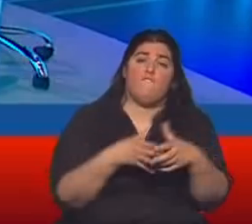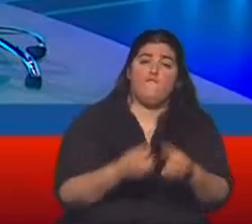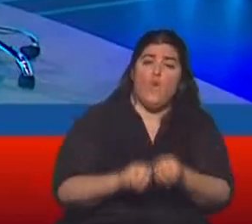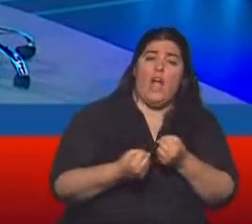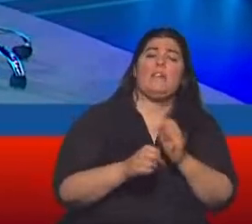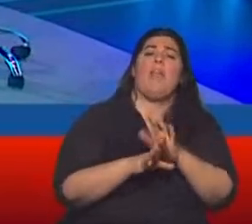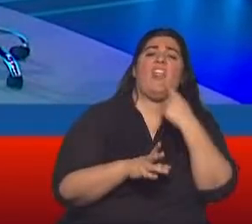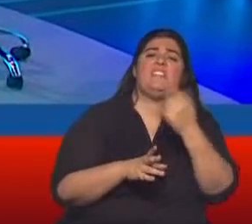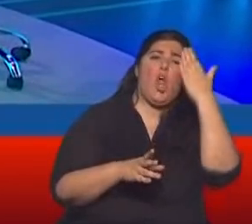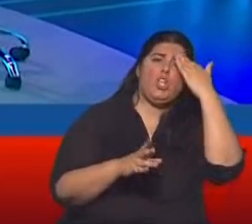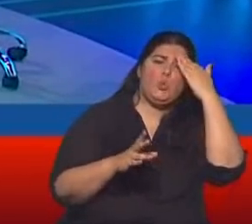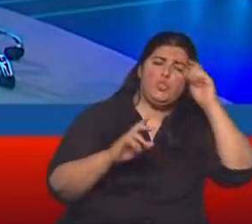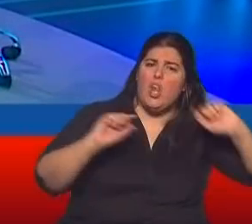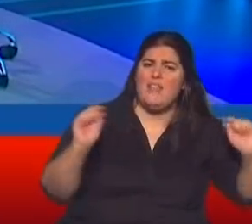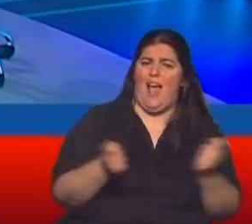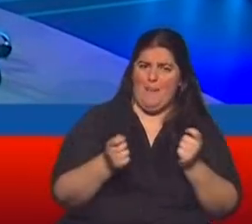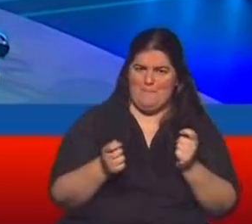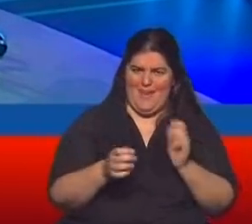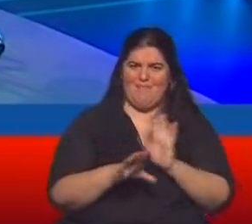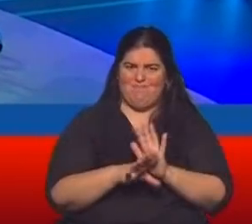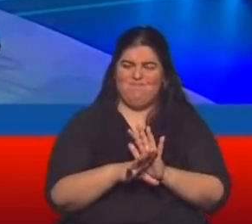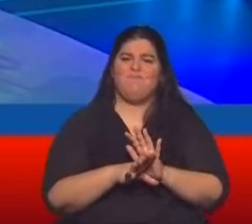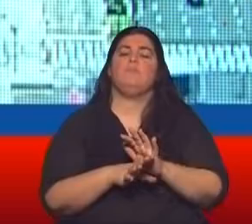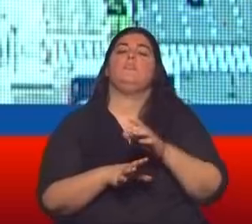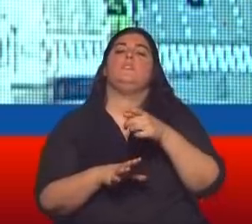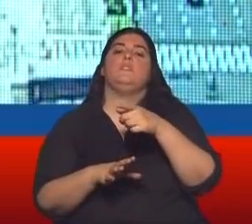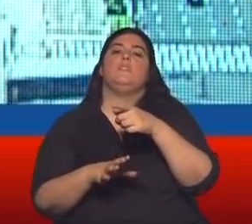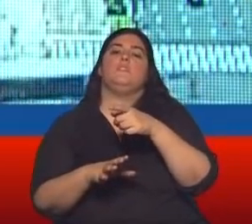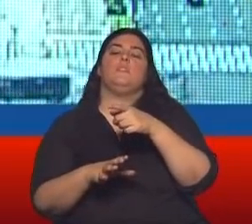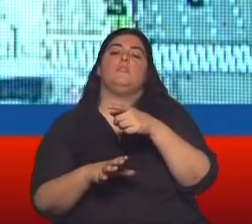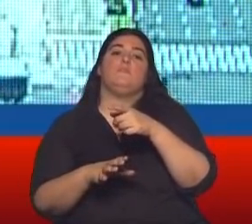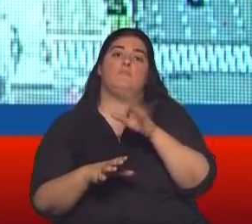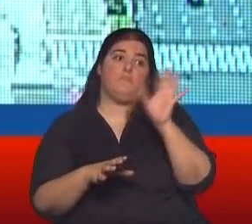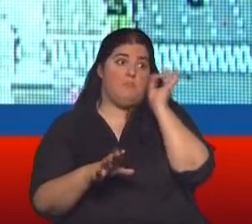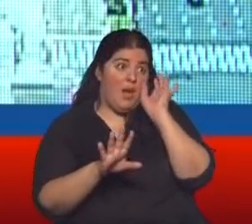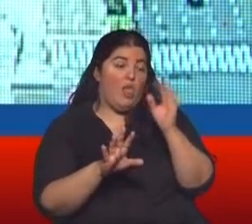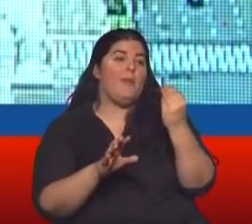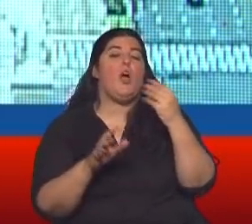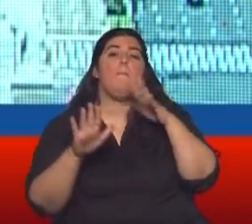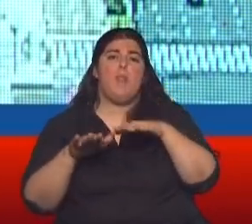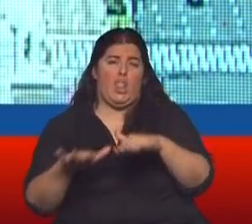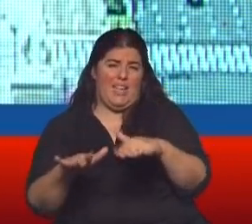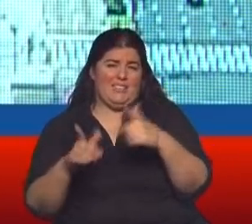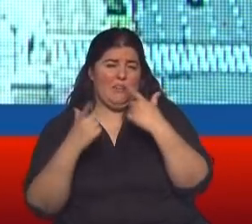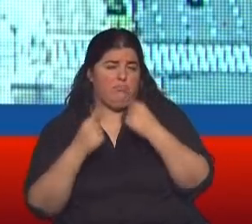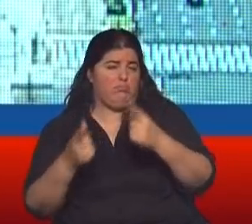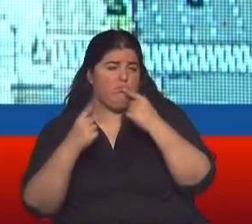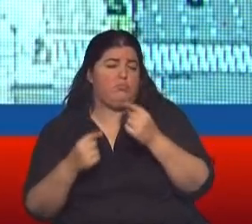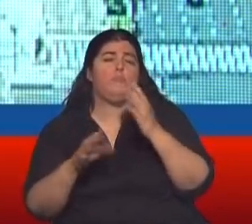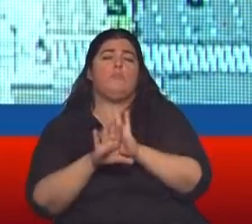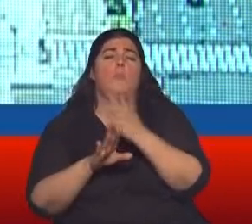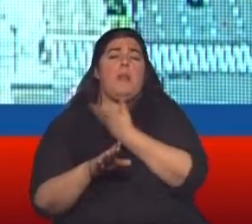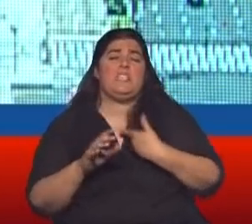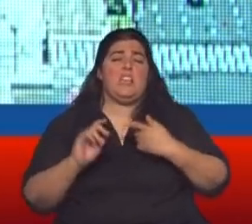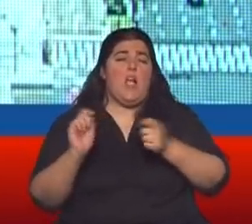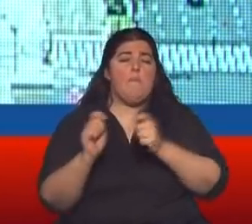la Constitución para hacerla más rígida. De hecho, las protestas que terminaron con esa seguidilla de presidentes, de cambios de